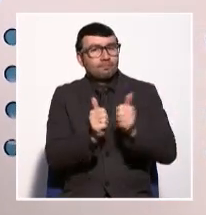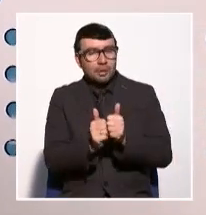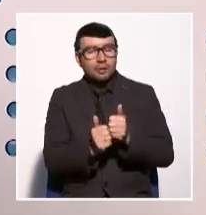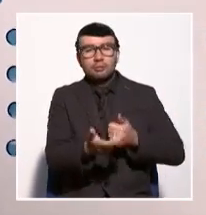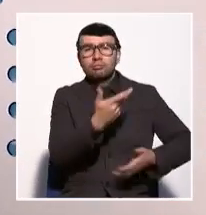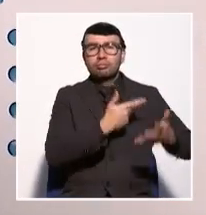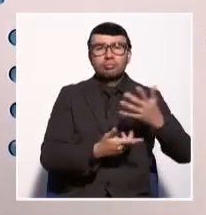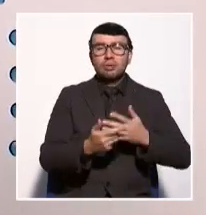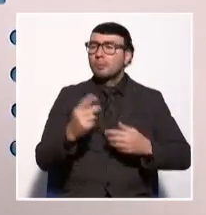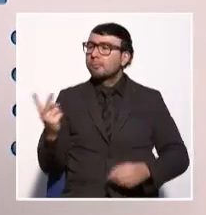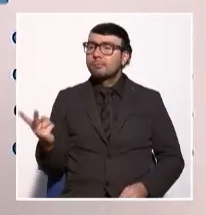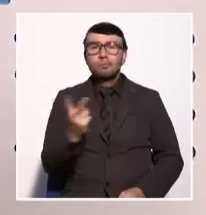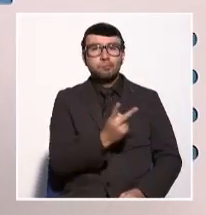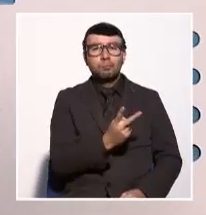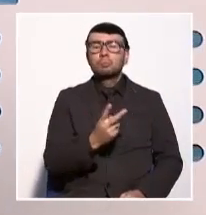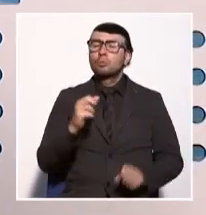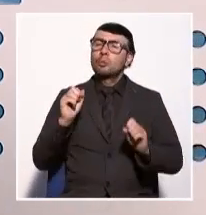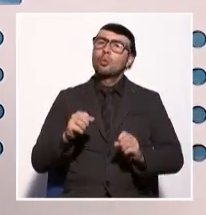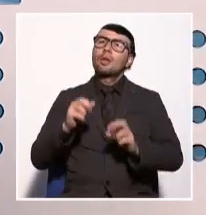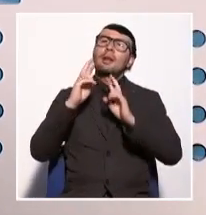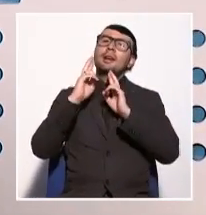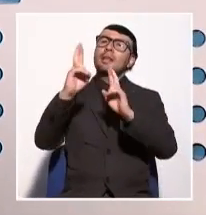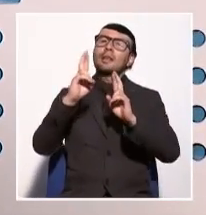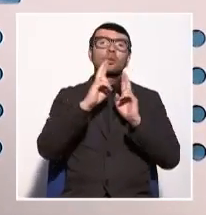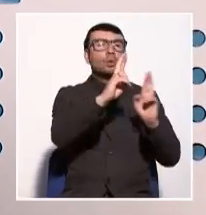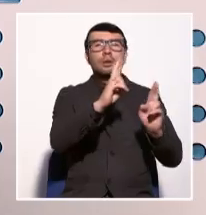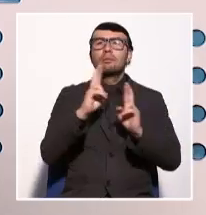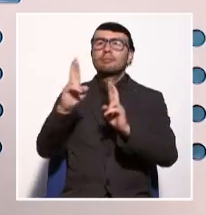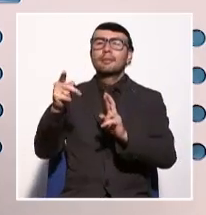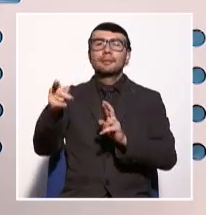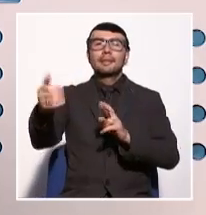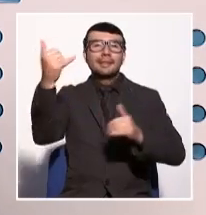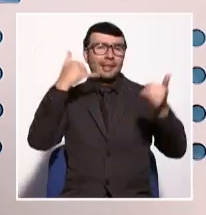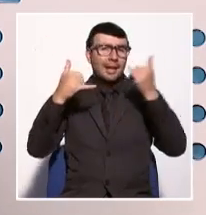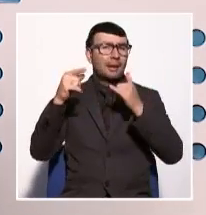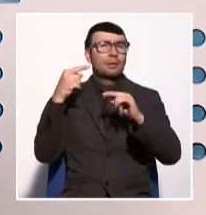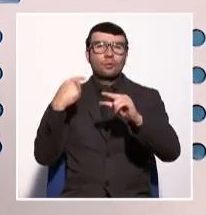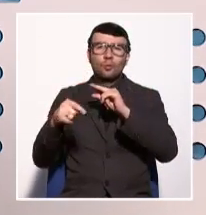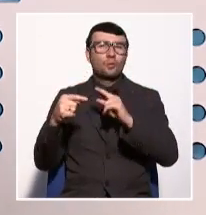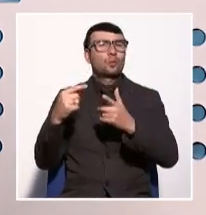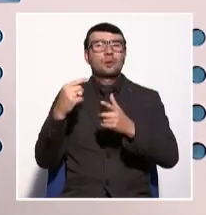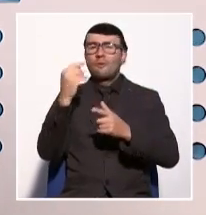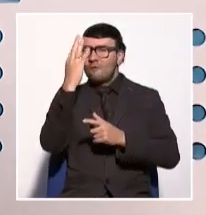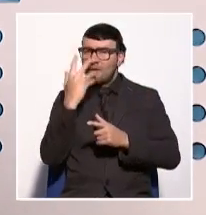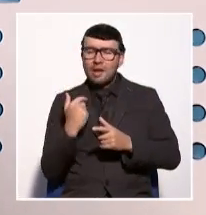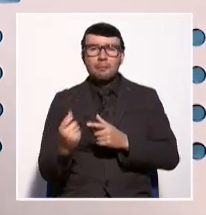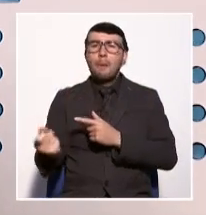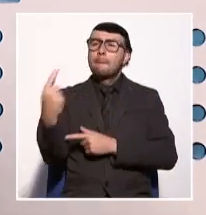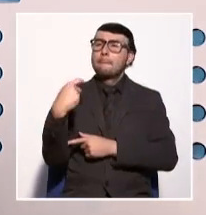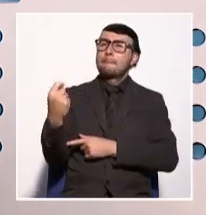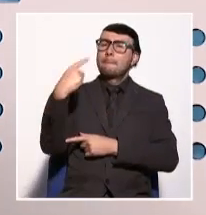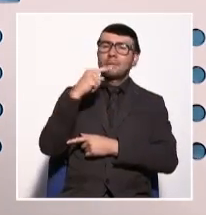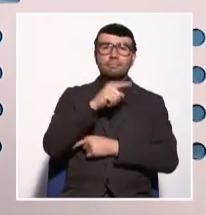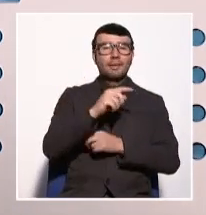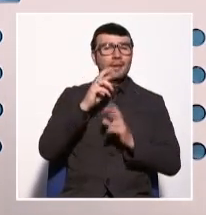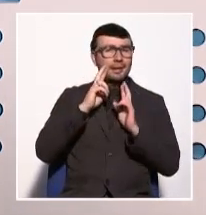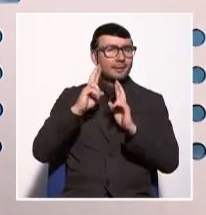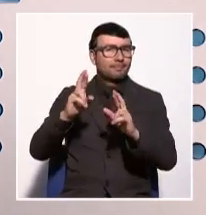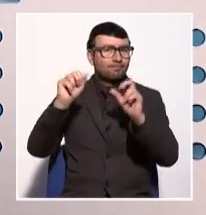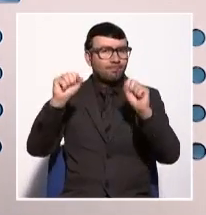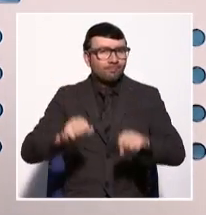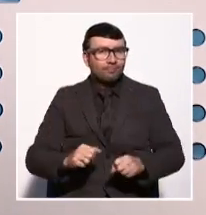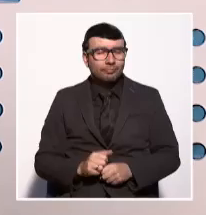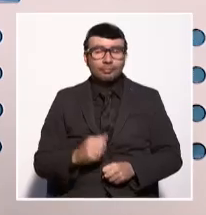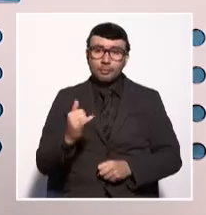entre los dos profesionales pues se puedan ofrecer las alternativas las posibilidades las respuestas a esas inquietudes a esas